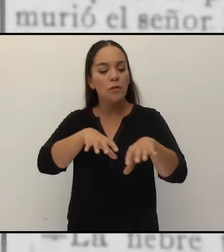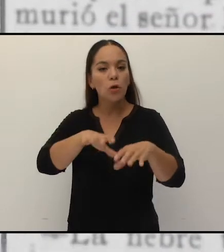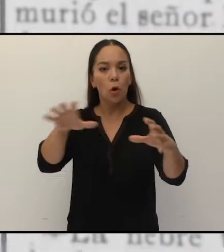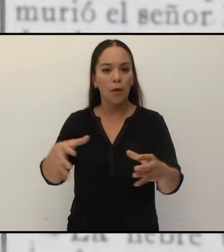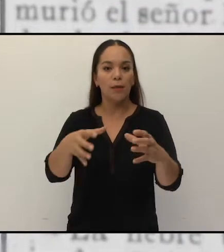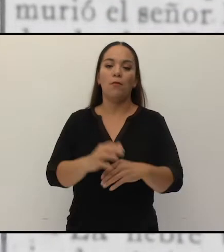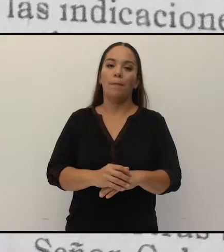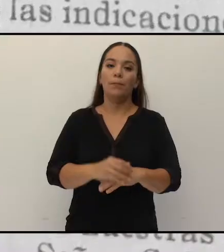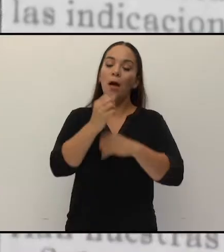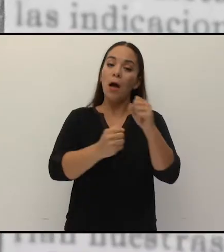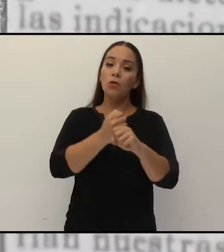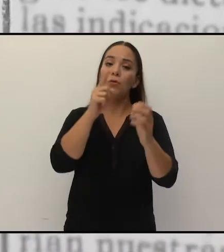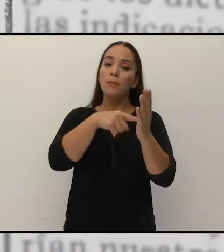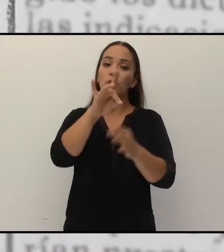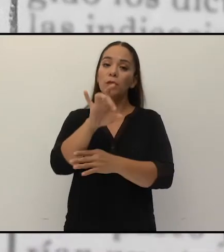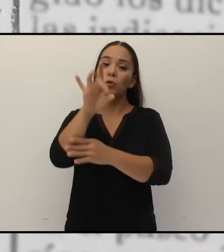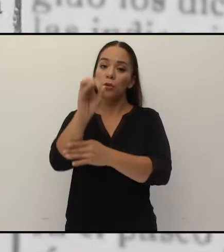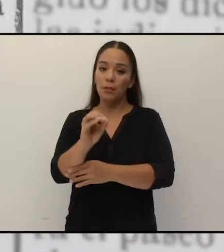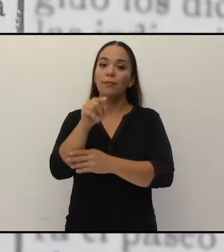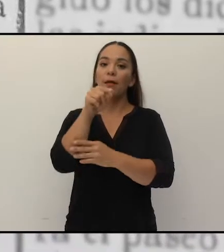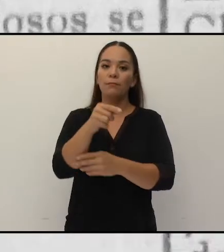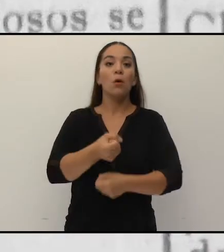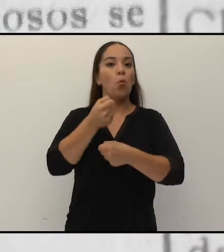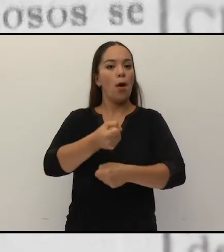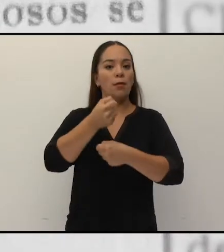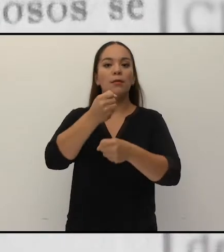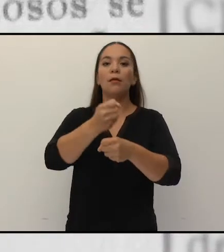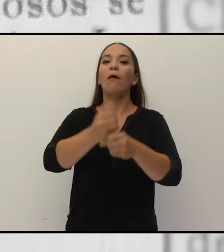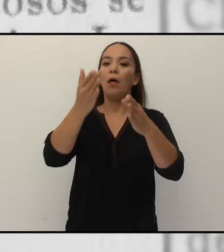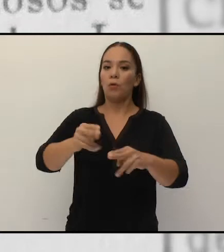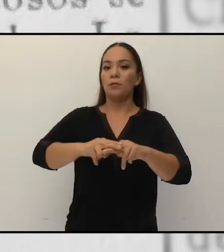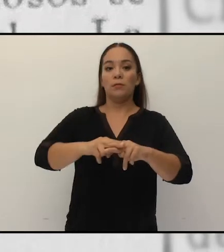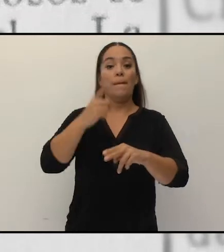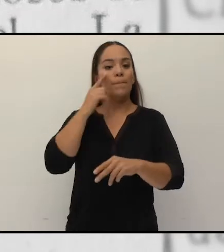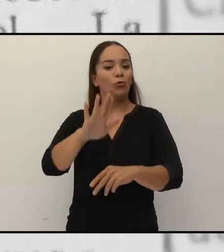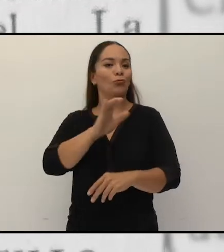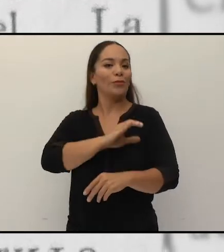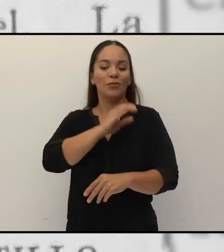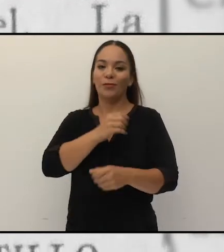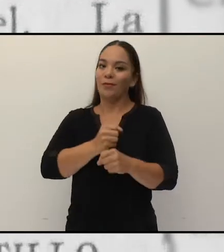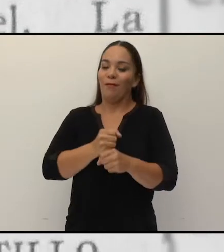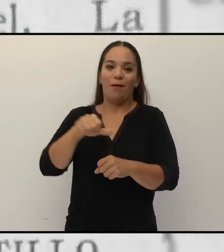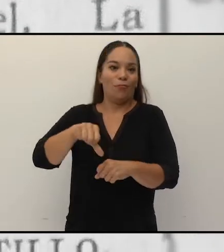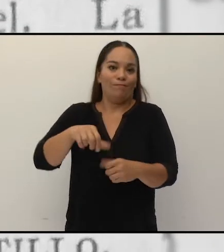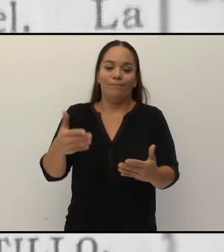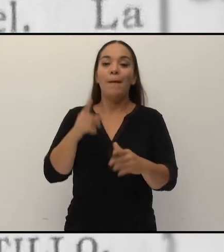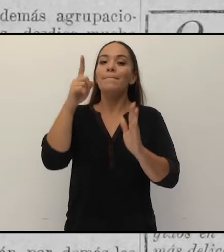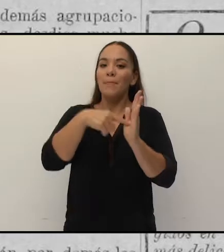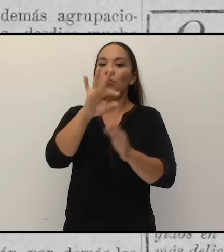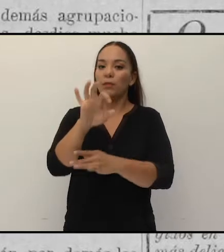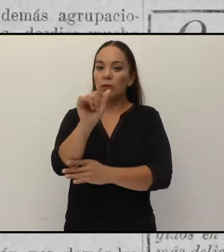la acción colectiva. En los 1880s se registraron huelgas de trabajadores ferrocarrileros por sus condiciones de